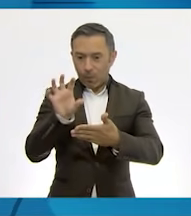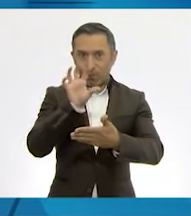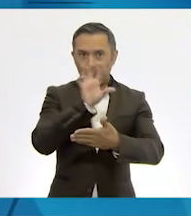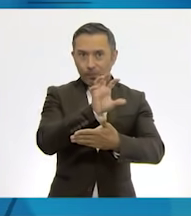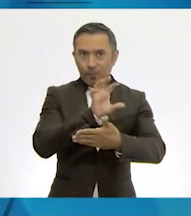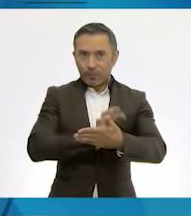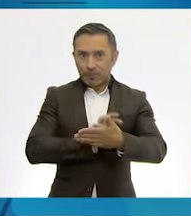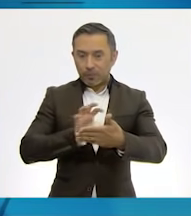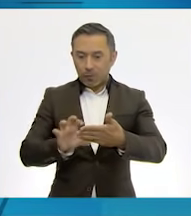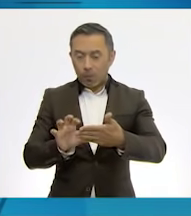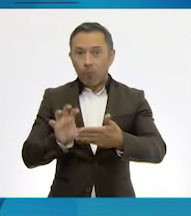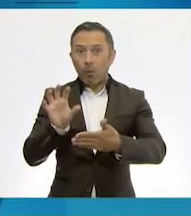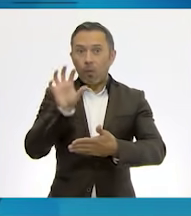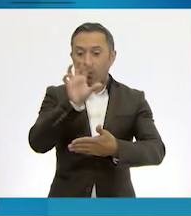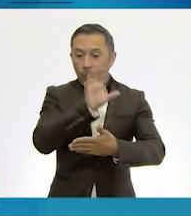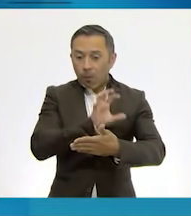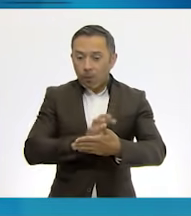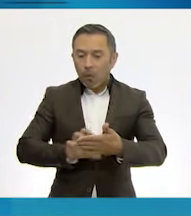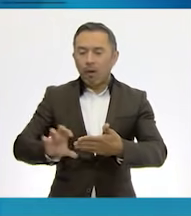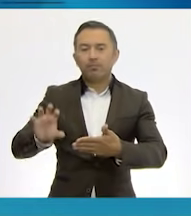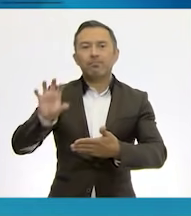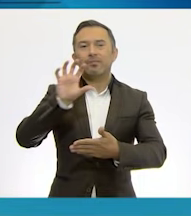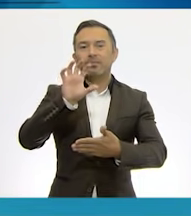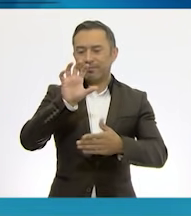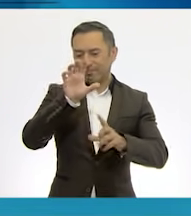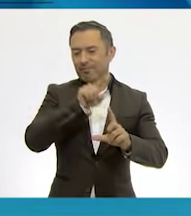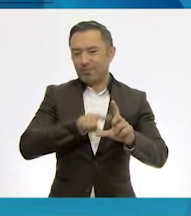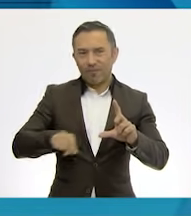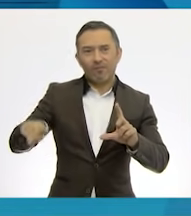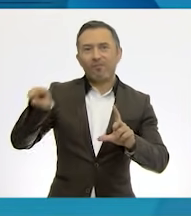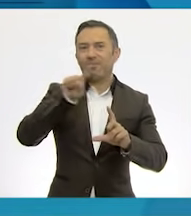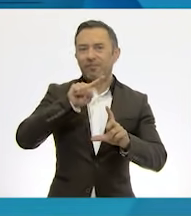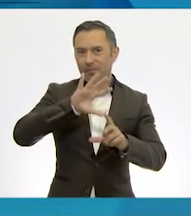Lo que eso me representa un entero.